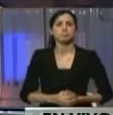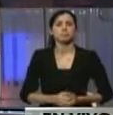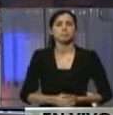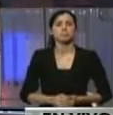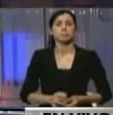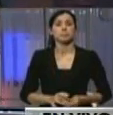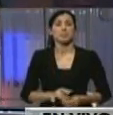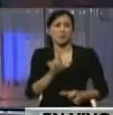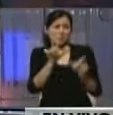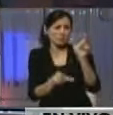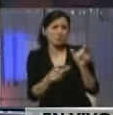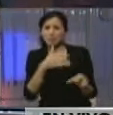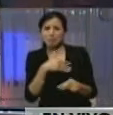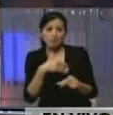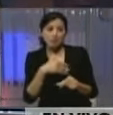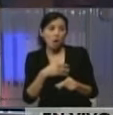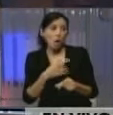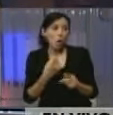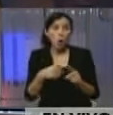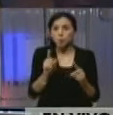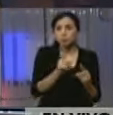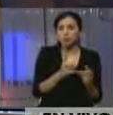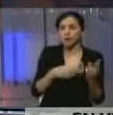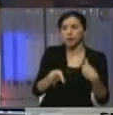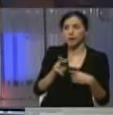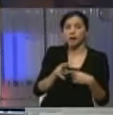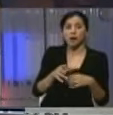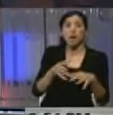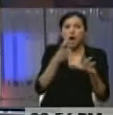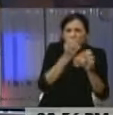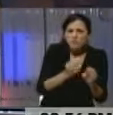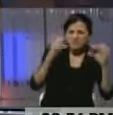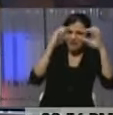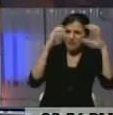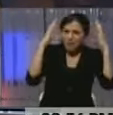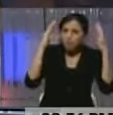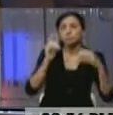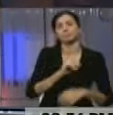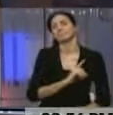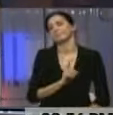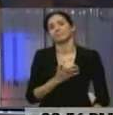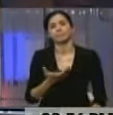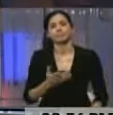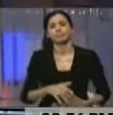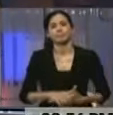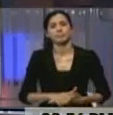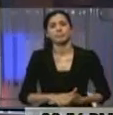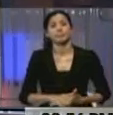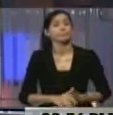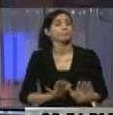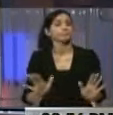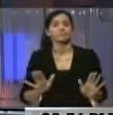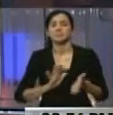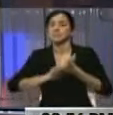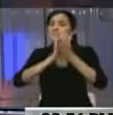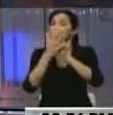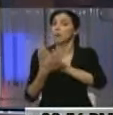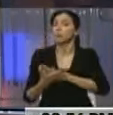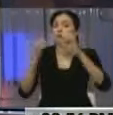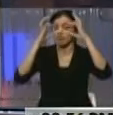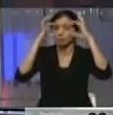Aquellos que buscaron caminos y atajos y le creyeron el cuento a Ramos Alú, se acabó. Ramos Alú